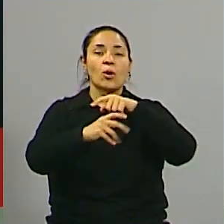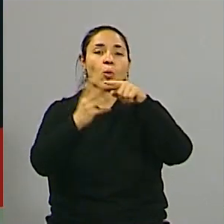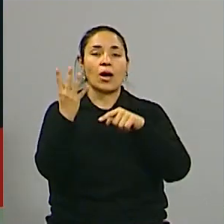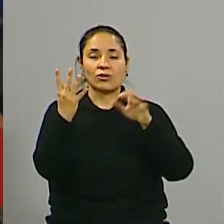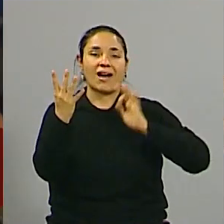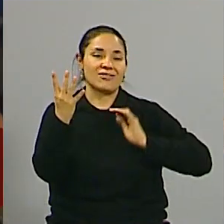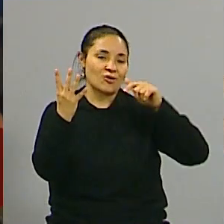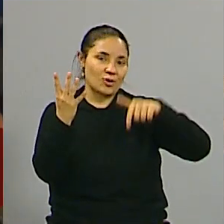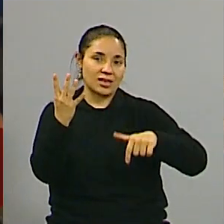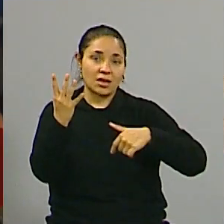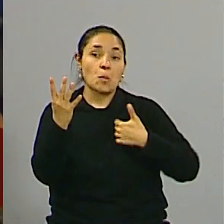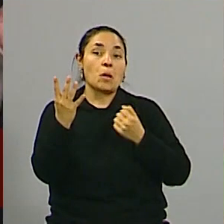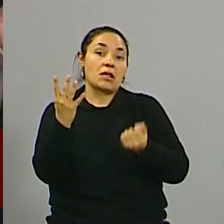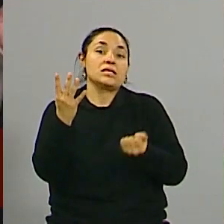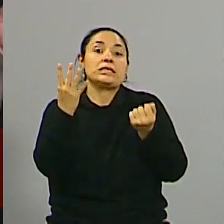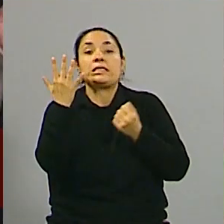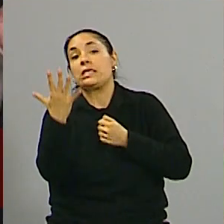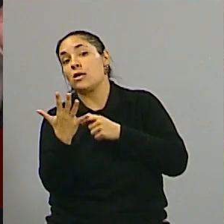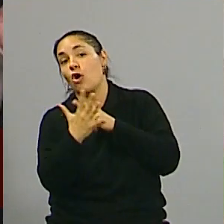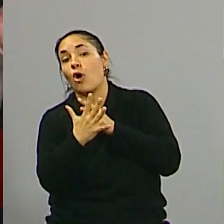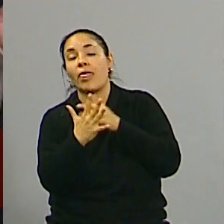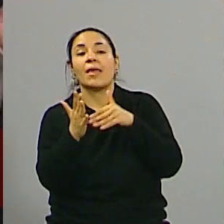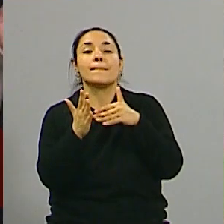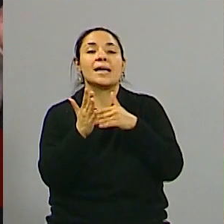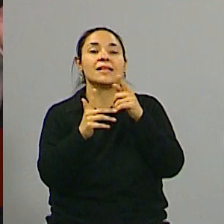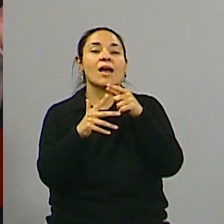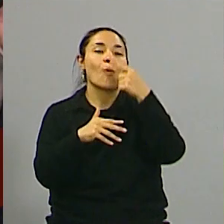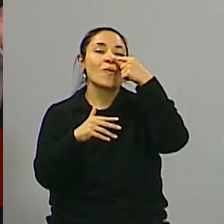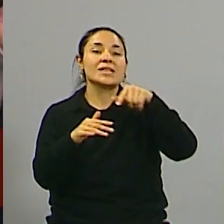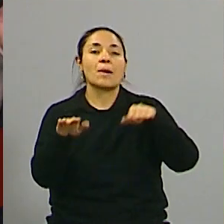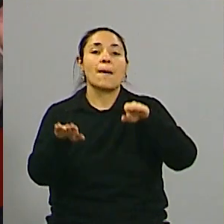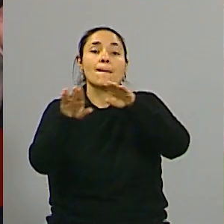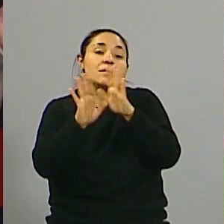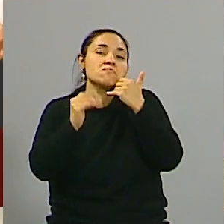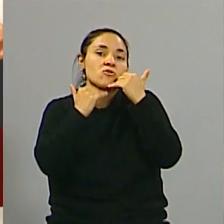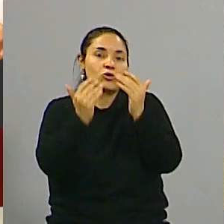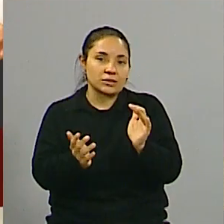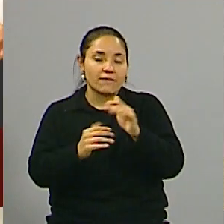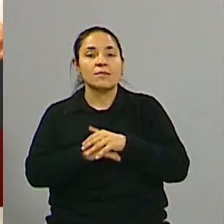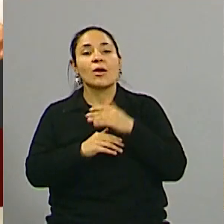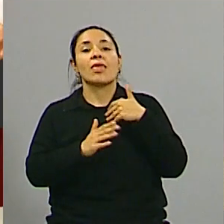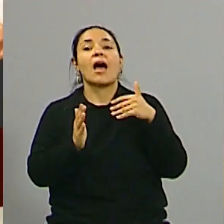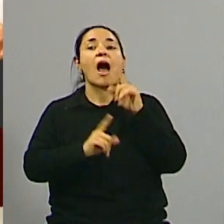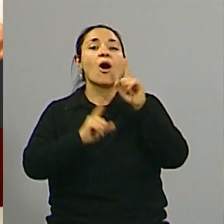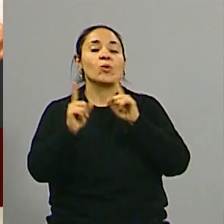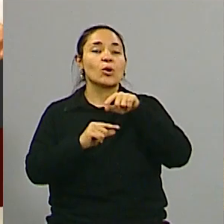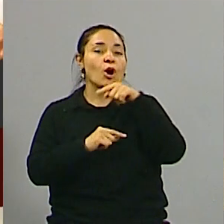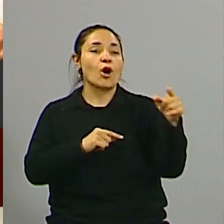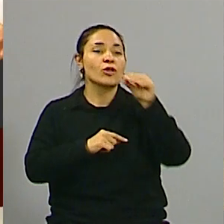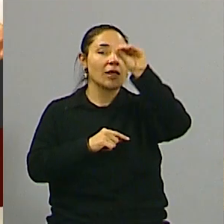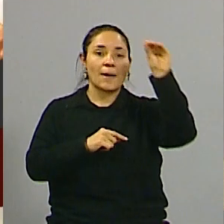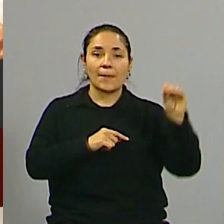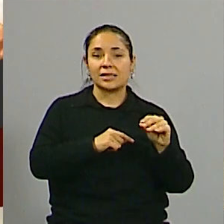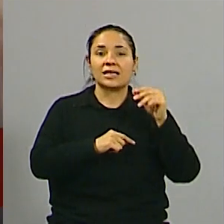año, digamos, podrían ser 5 en el caso de un balotaje. Sí. Pero bueno, a diferencia de algunos otros departamentos en donde van a tener entre 6 y